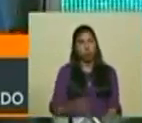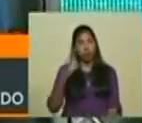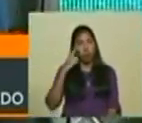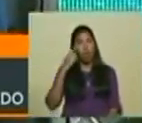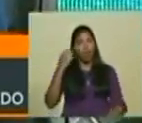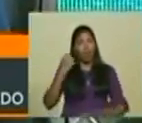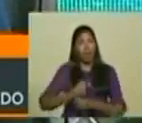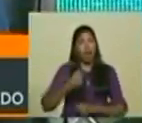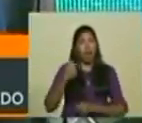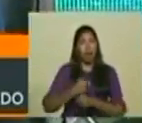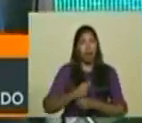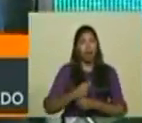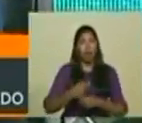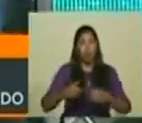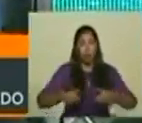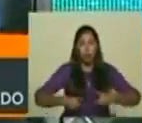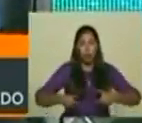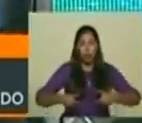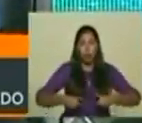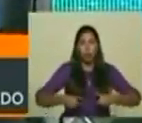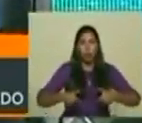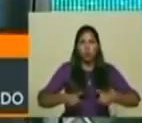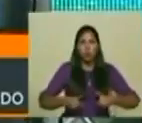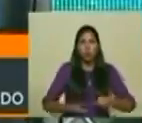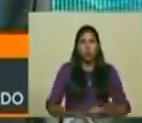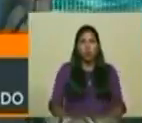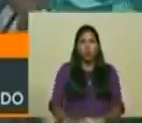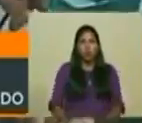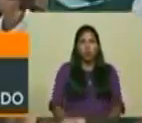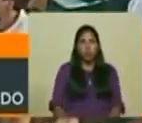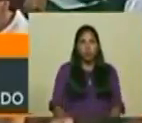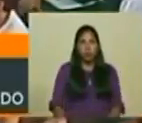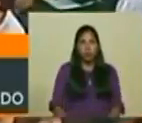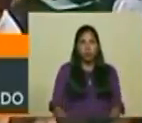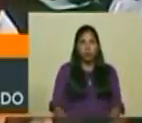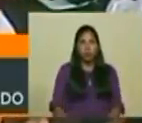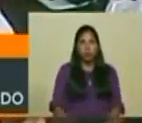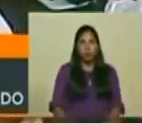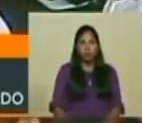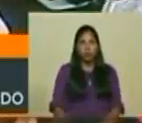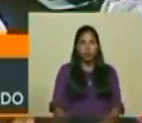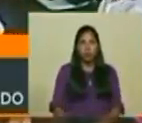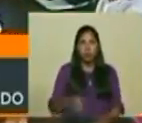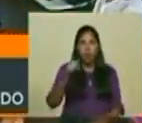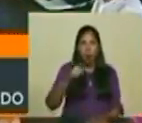Esfuerzo gigantesco de nuestro presidente obrero, hoy llegamos al hito de